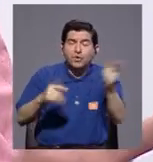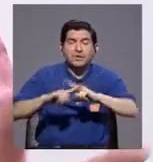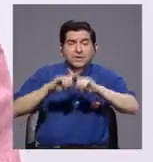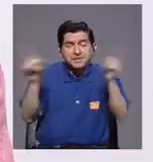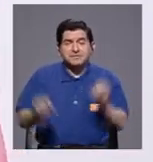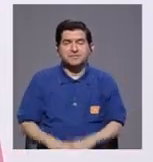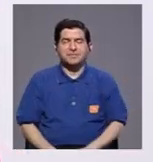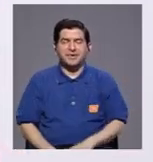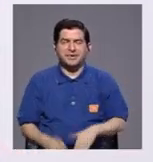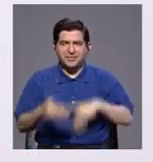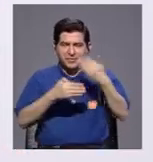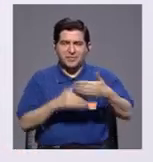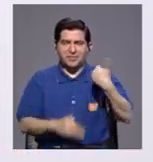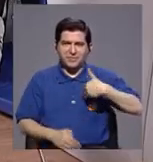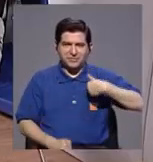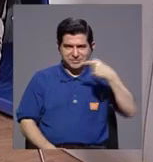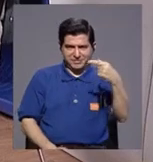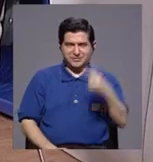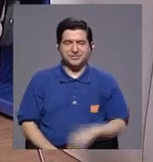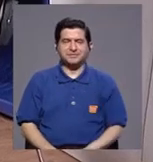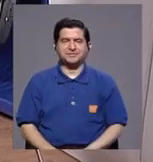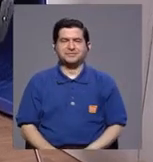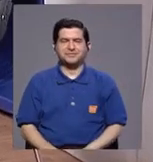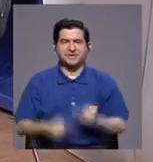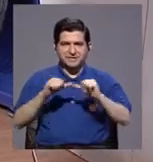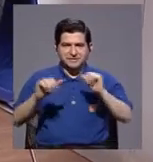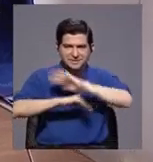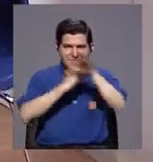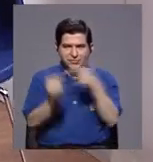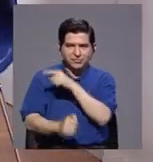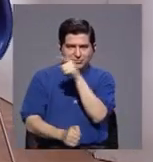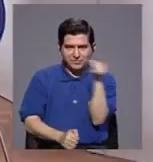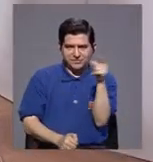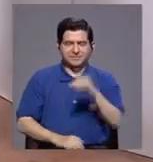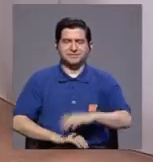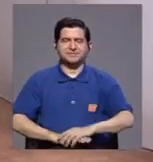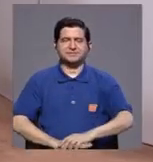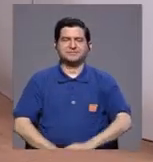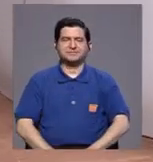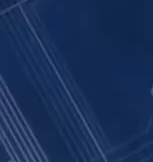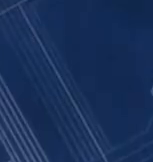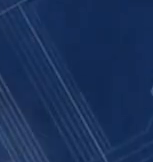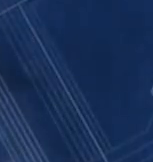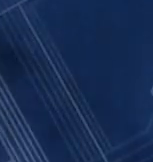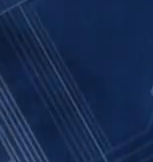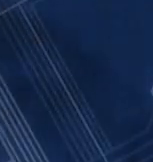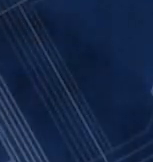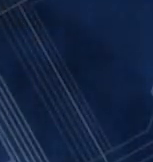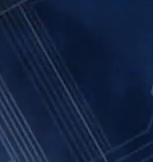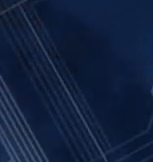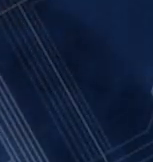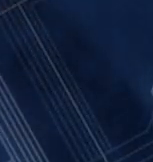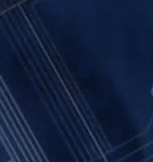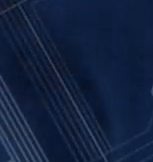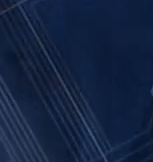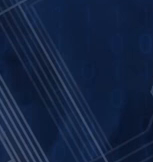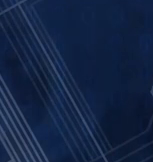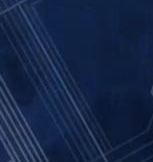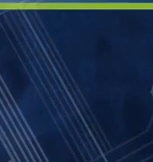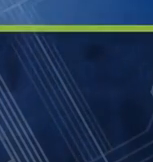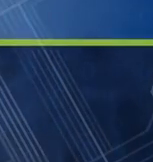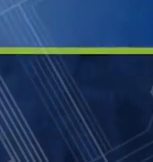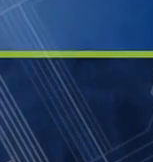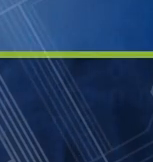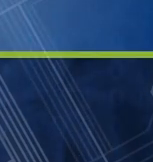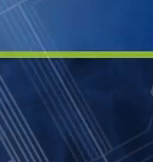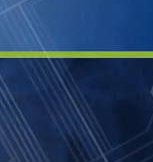vamos a dejarse los ayudan extra en el siguiente segmento ya regresamos con todas y todos ustedes las aplicaciones de